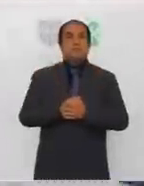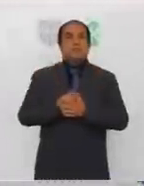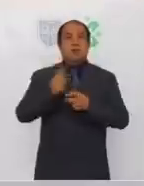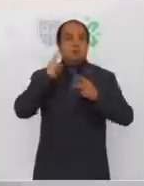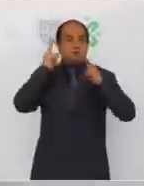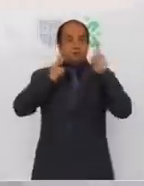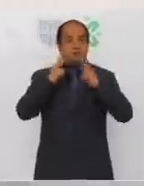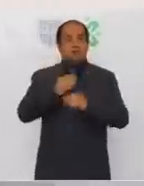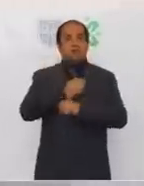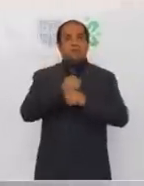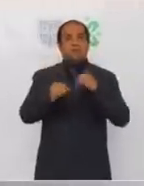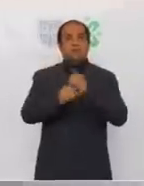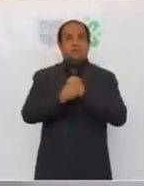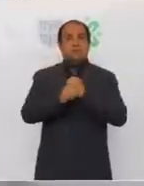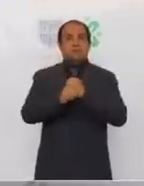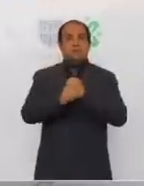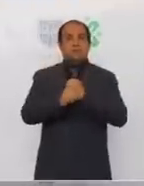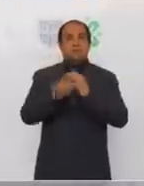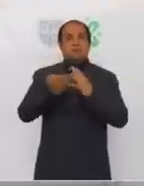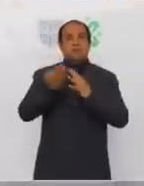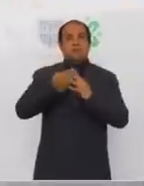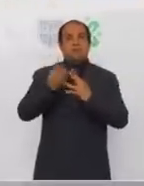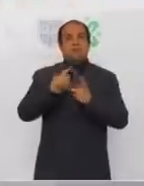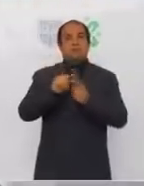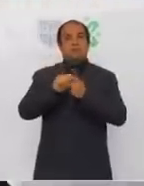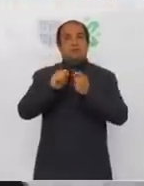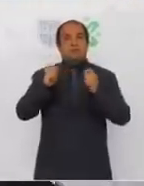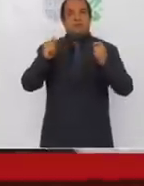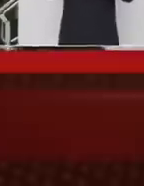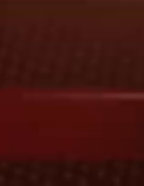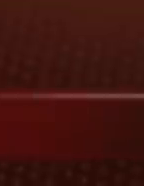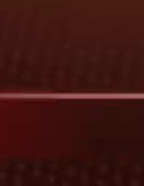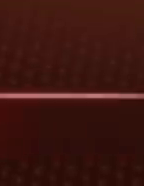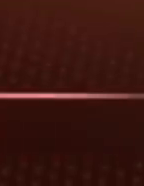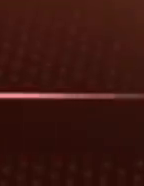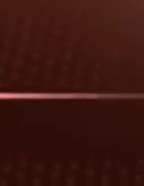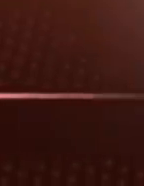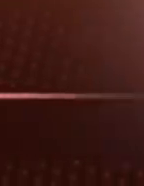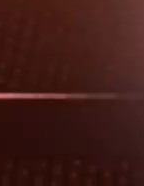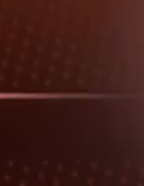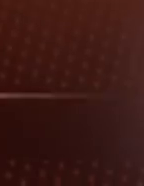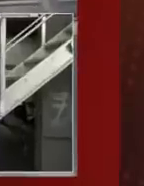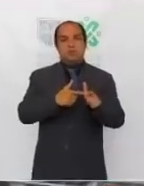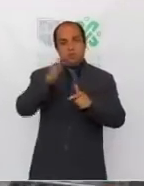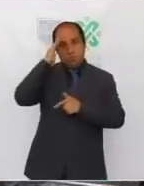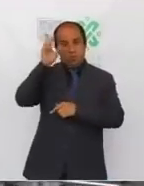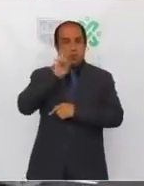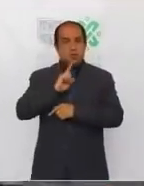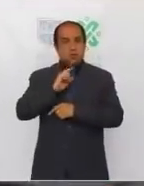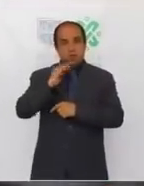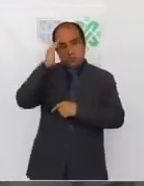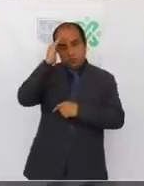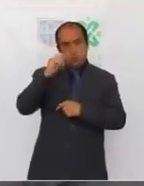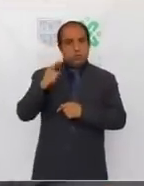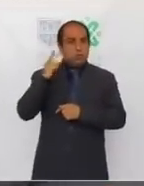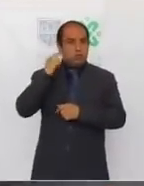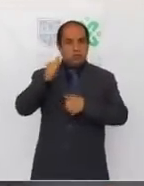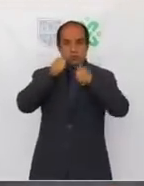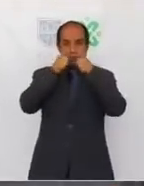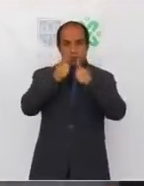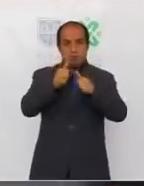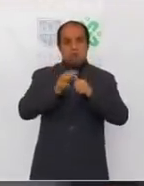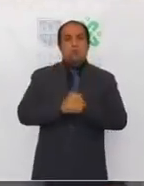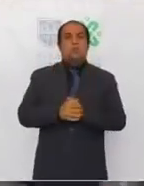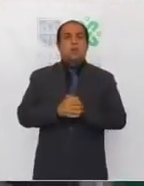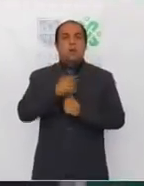visita de obra en la estación de transferencia y planta de selección Azcapotzalco. A continuación, señoras y señores, escuchemos con atención